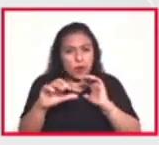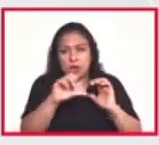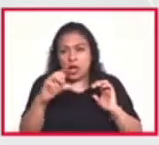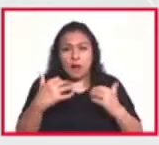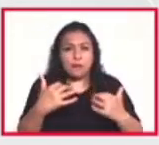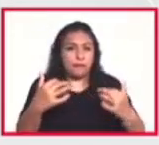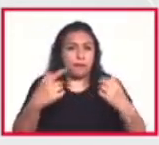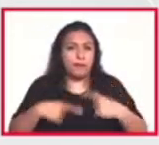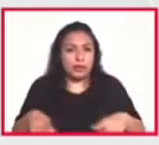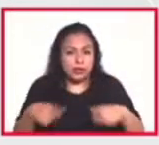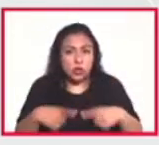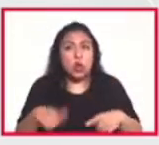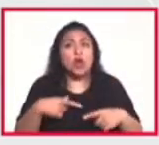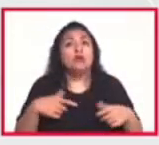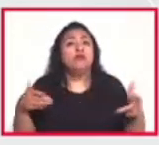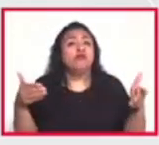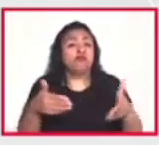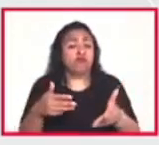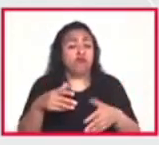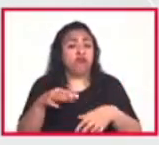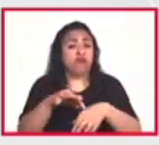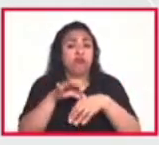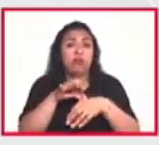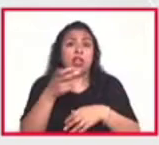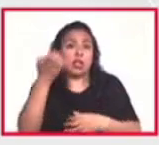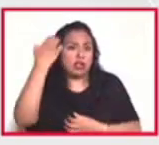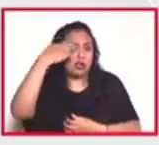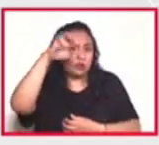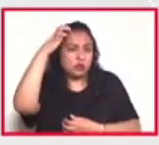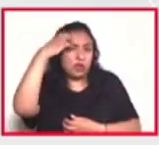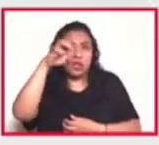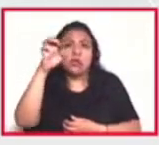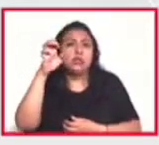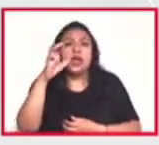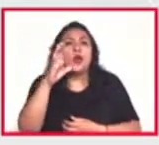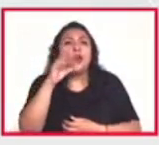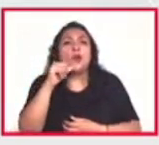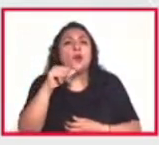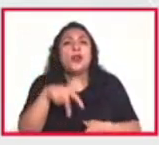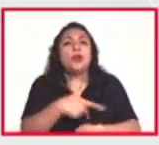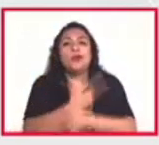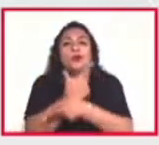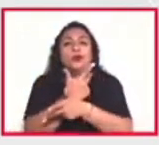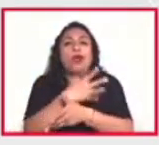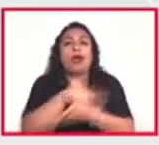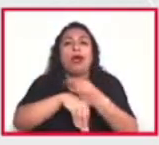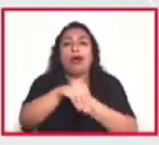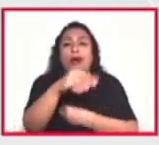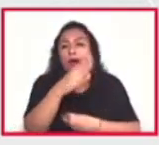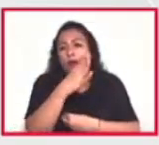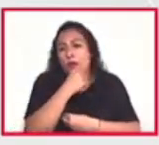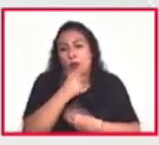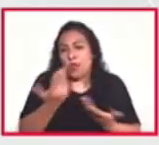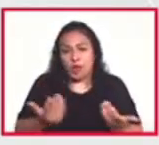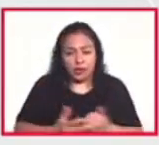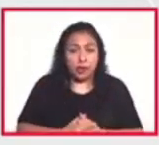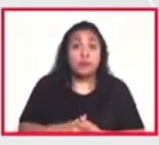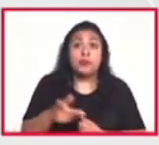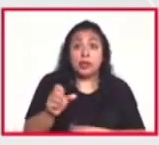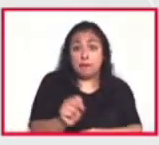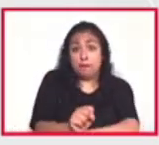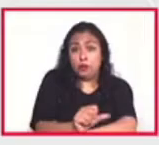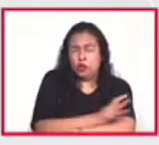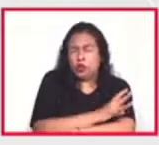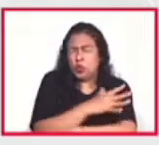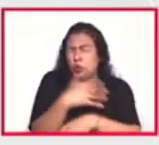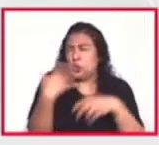y presentarse de forma física es una experiencia que no se puede suplir por la virtualidad. Bueno, es una emoción